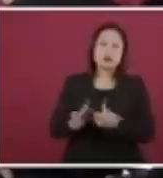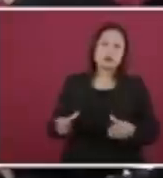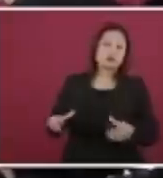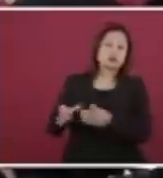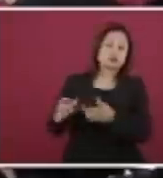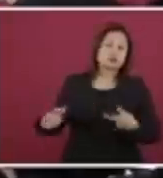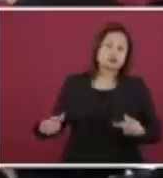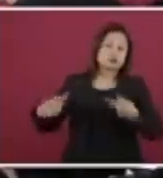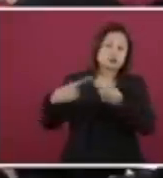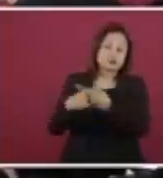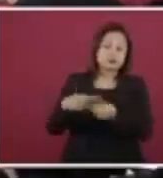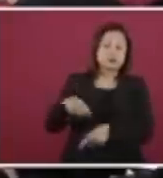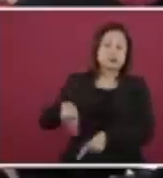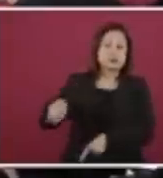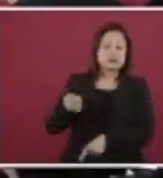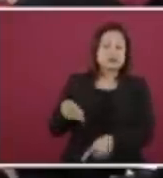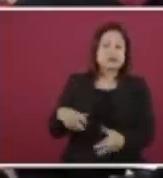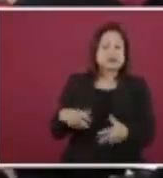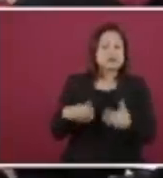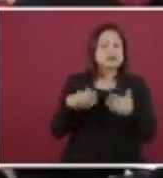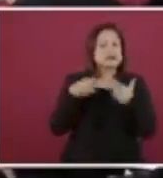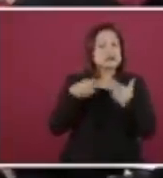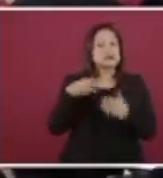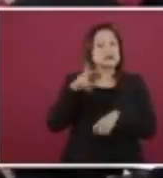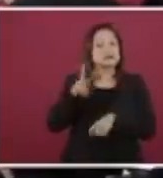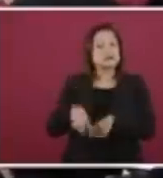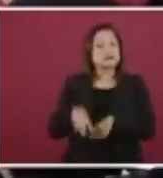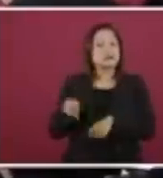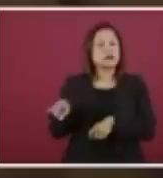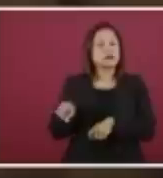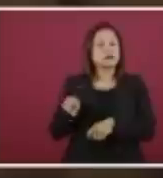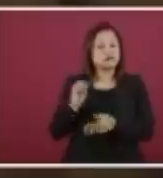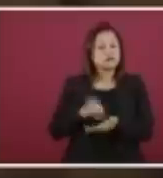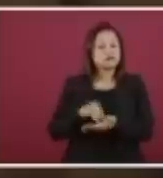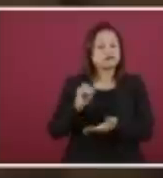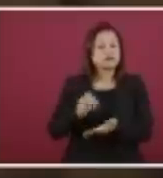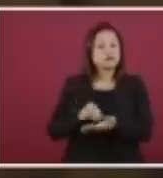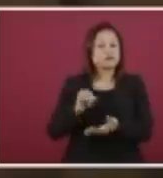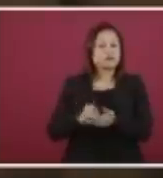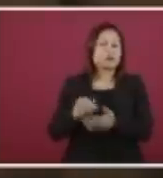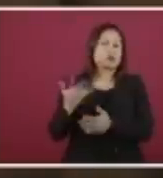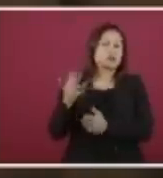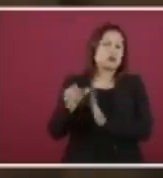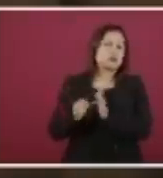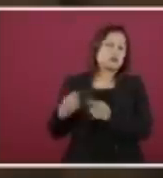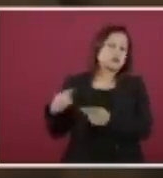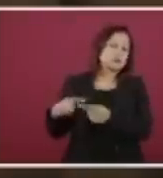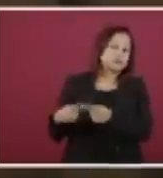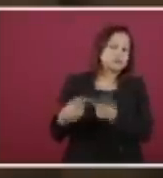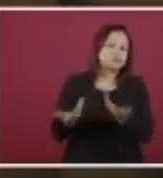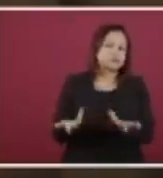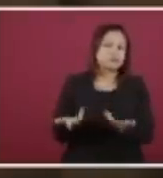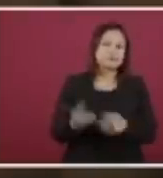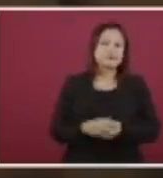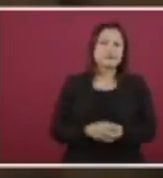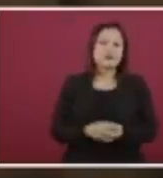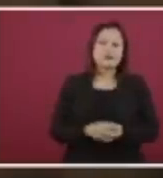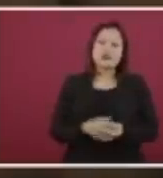indignada con su llegada a 5 meses. Y bueno, en estos días se ha registrado